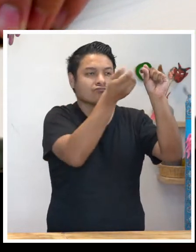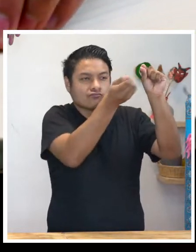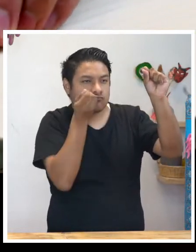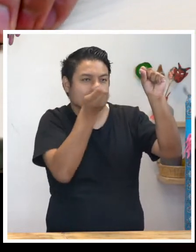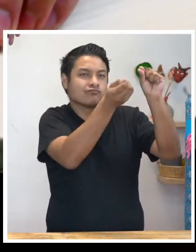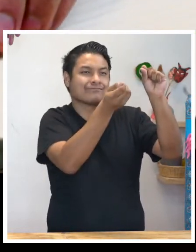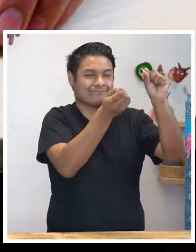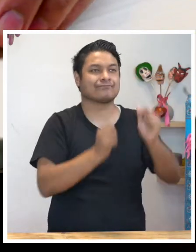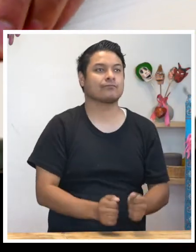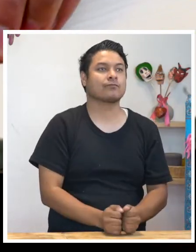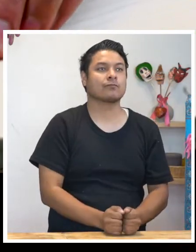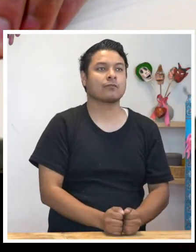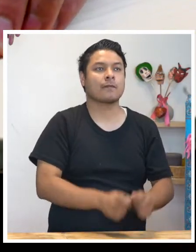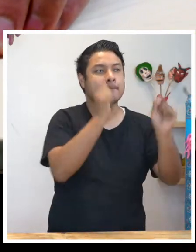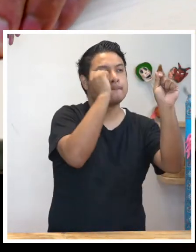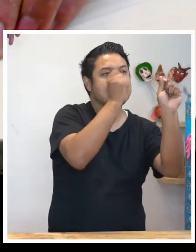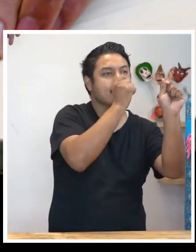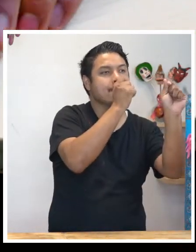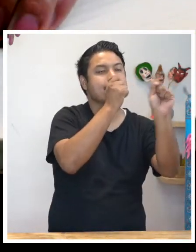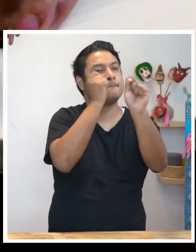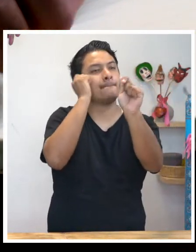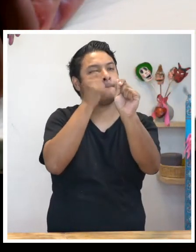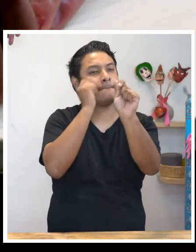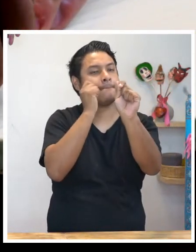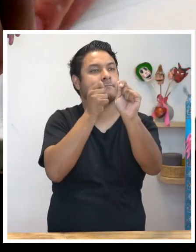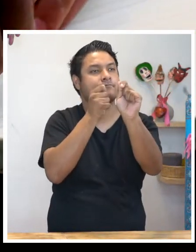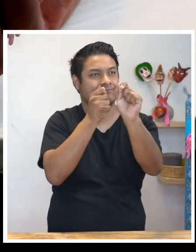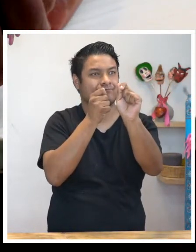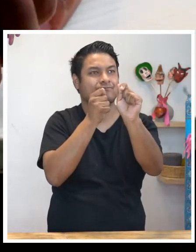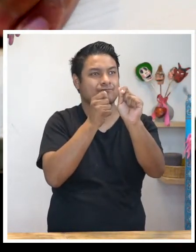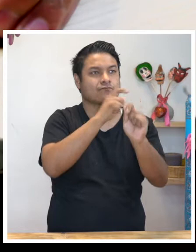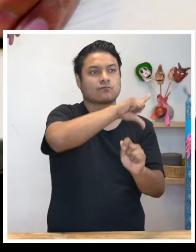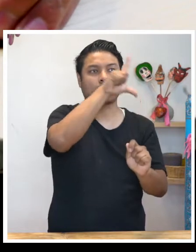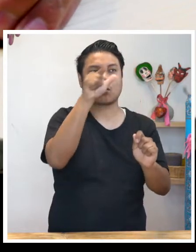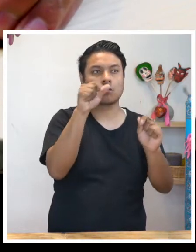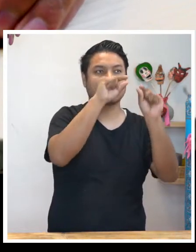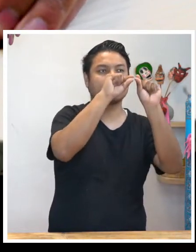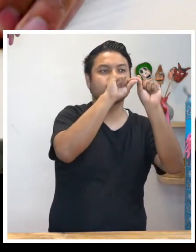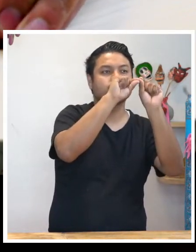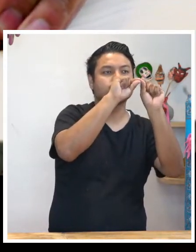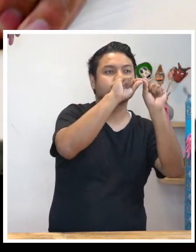Después le damos la curvatura donde vamos a meter la mano para que se pueda jalar.